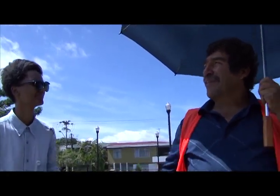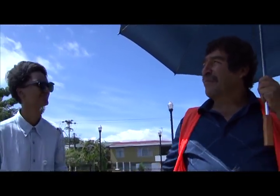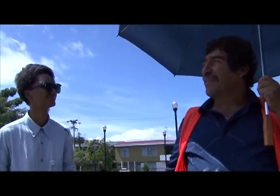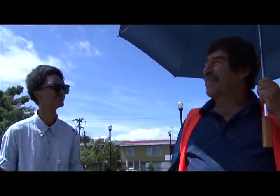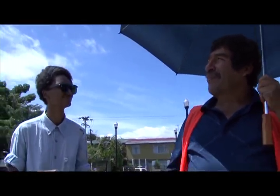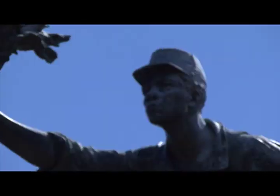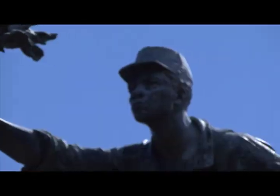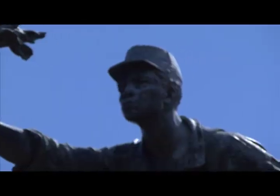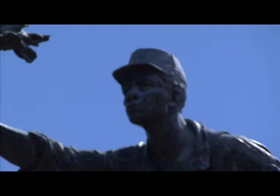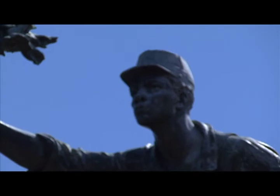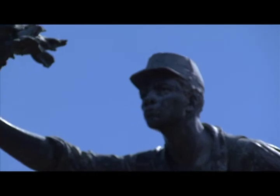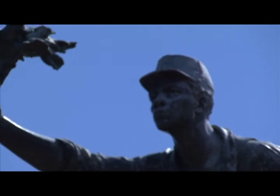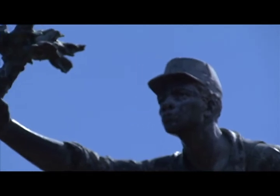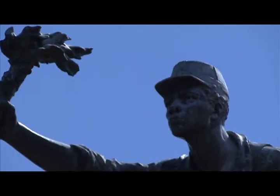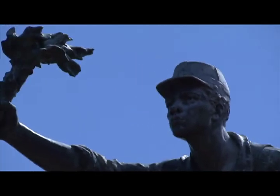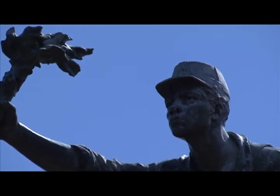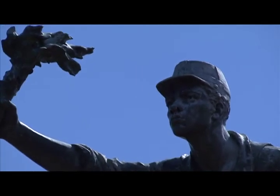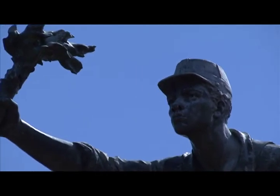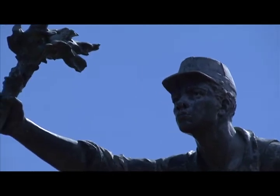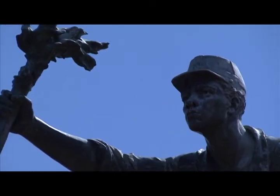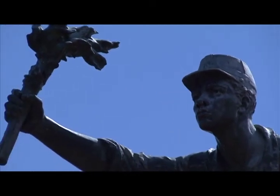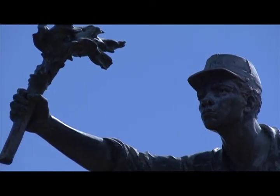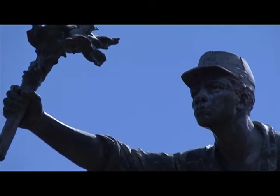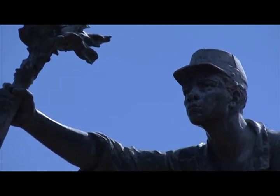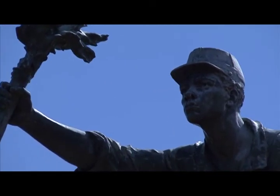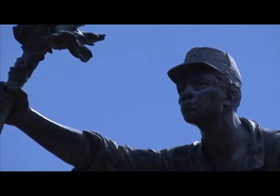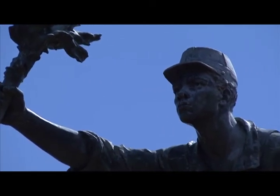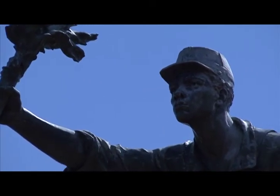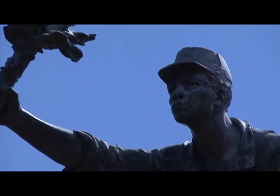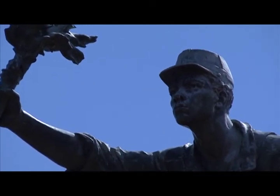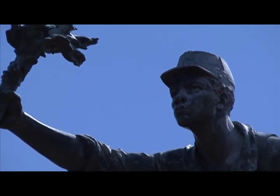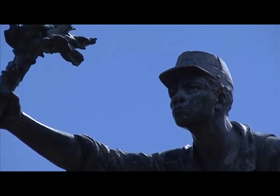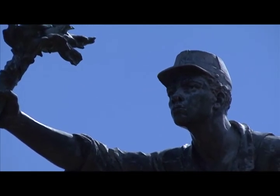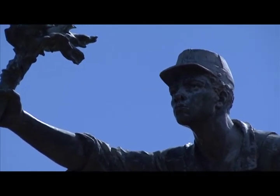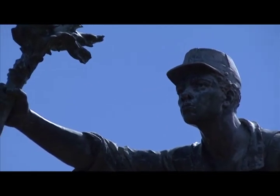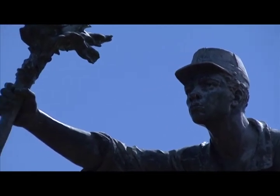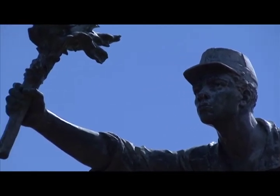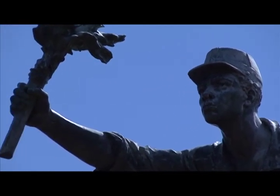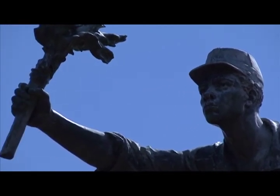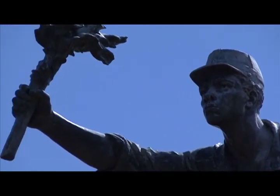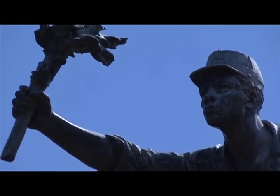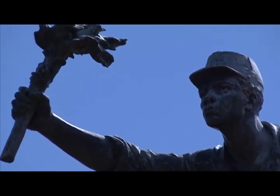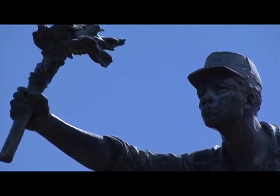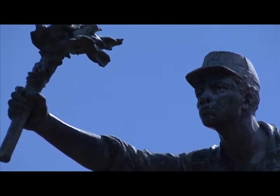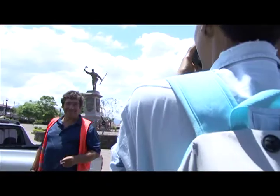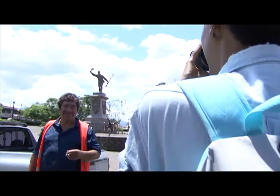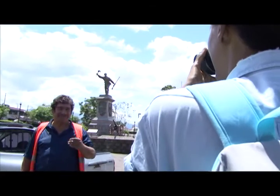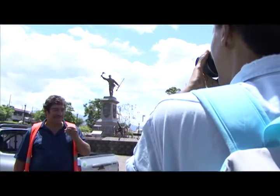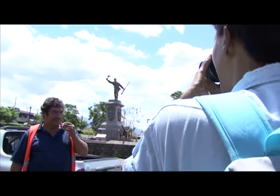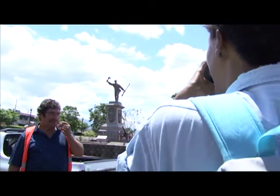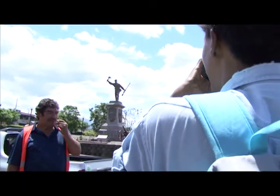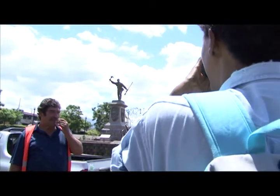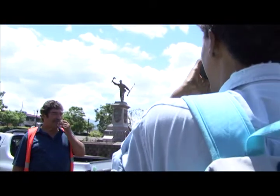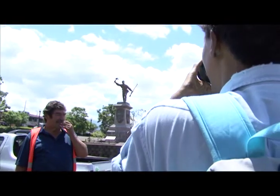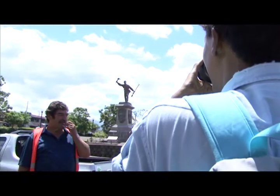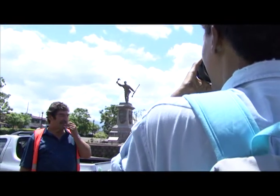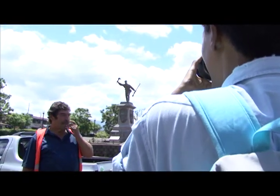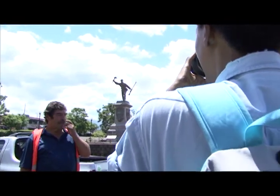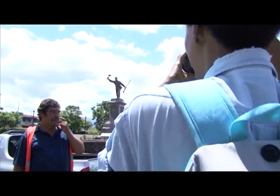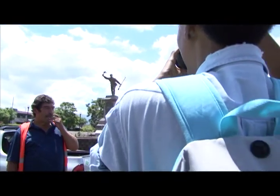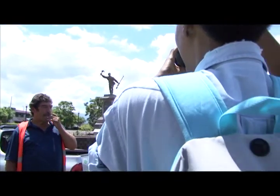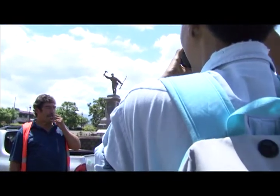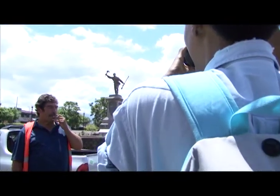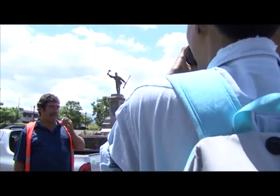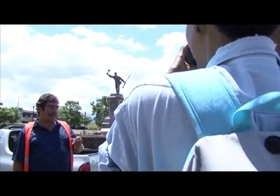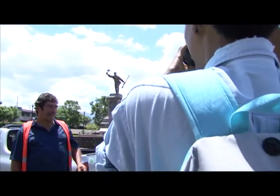Bueno, es que precisamente esa estatua que está ahí la sacaron de un cholo, pero en Francia. Es, supongo que medio mestizo,